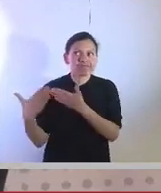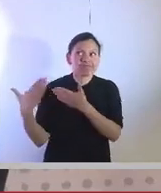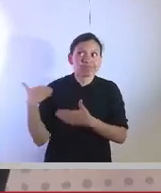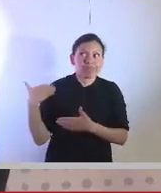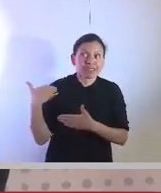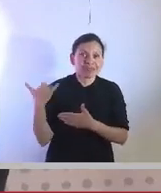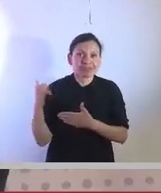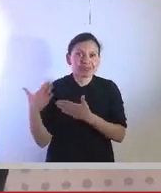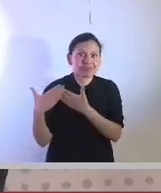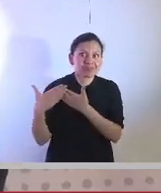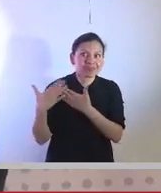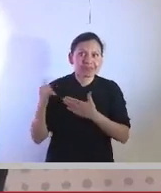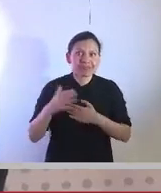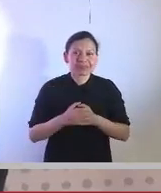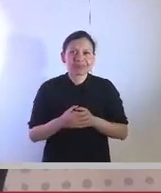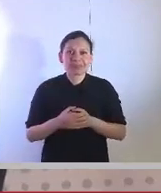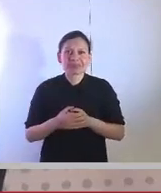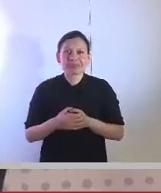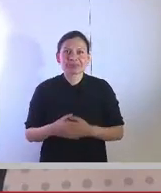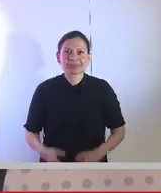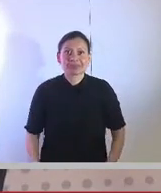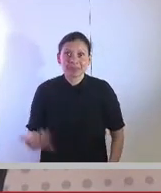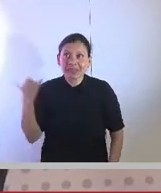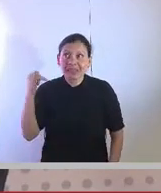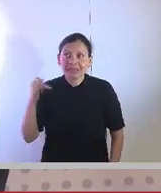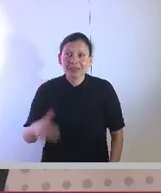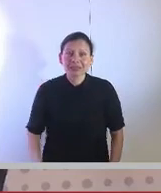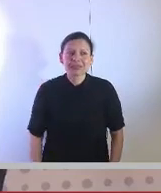avisas, Germán, por favor? ¿Ya?